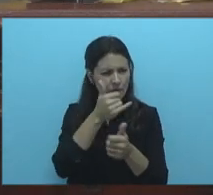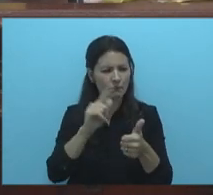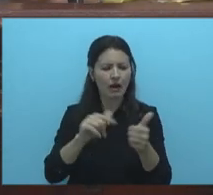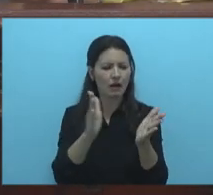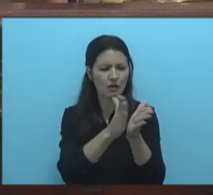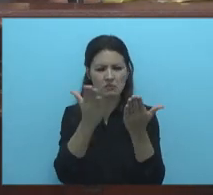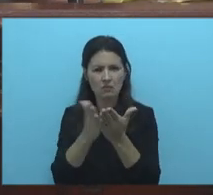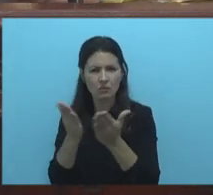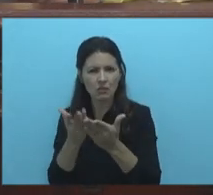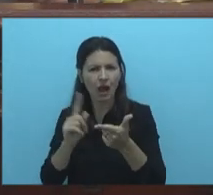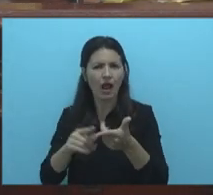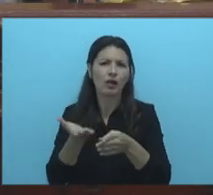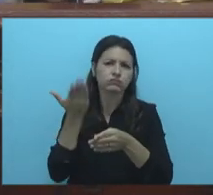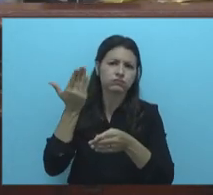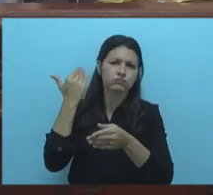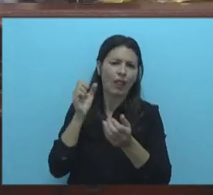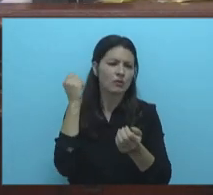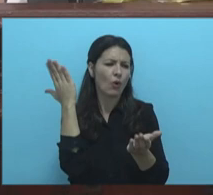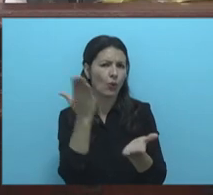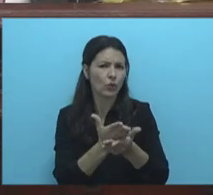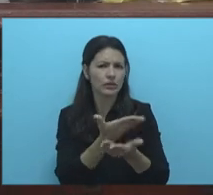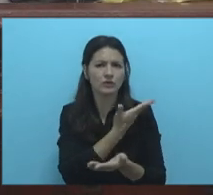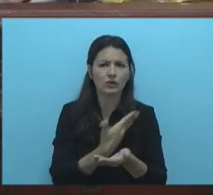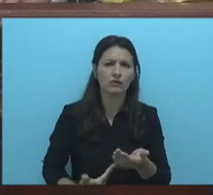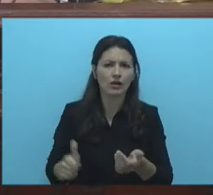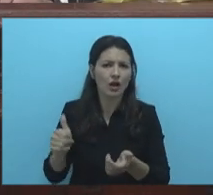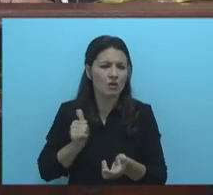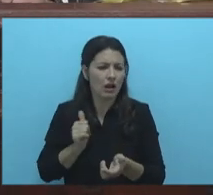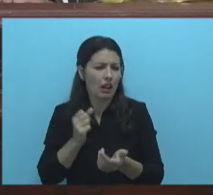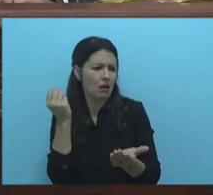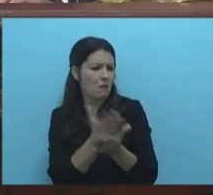judiciales vinculados a los delitos de lesa humanidad.